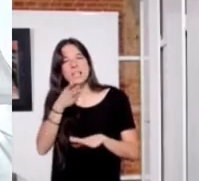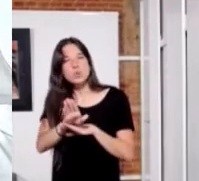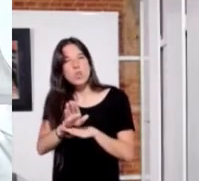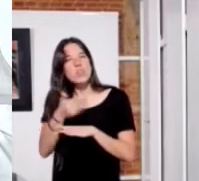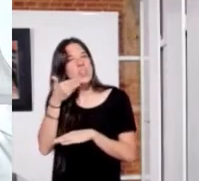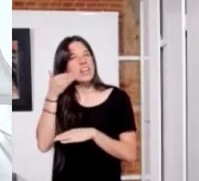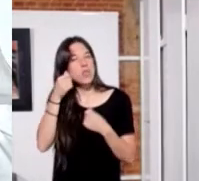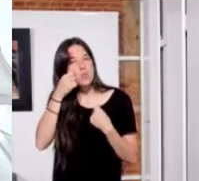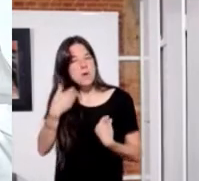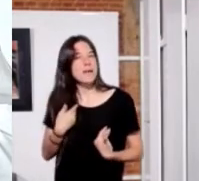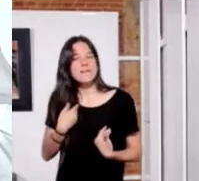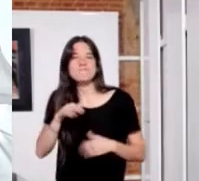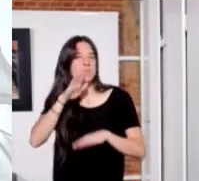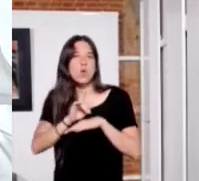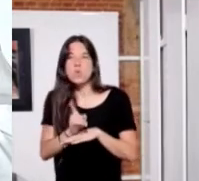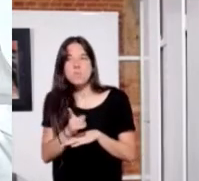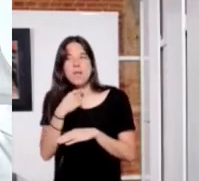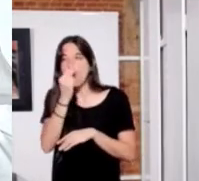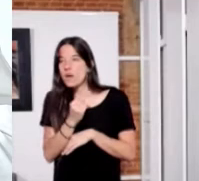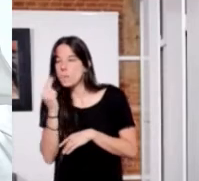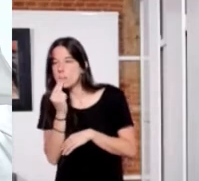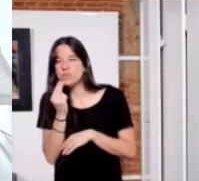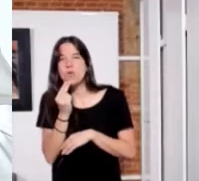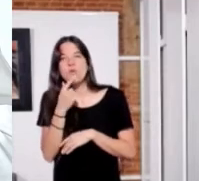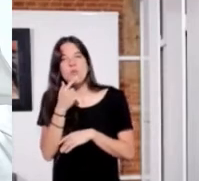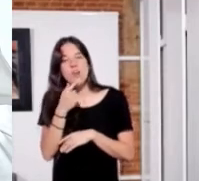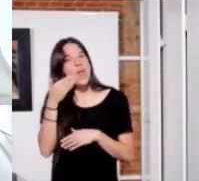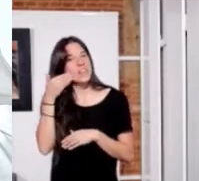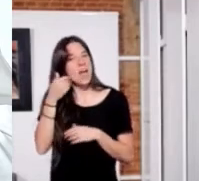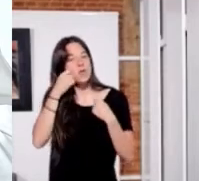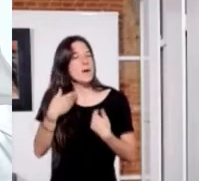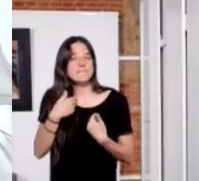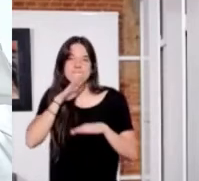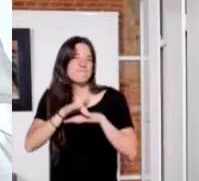dignidad humana o de compromiso con la dignidad humana.